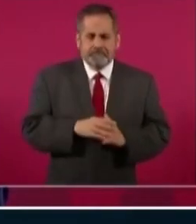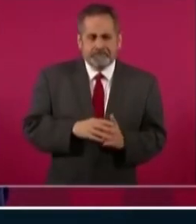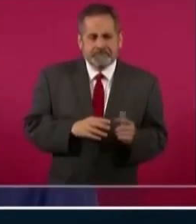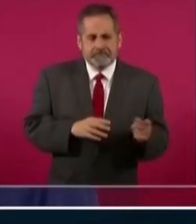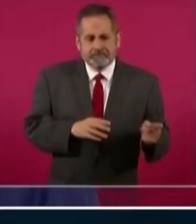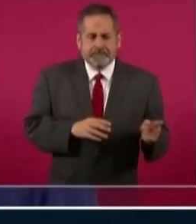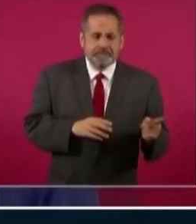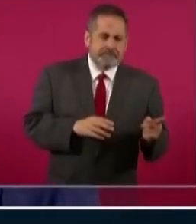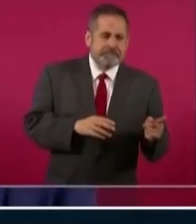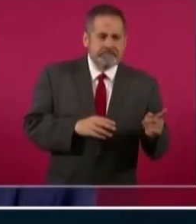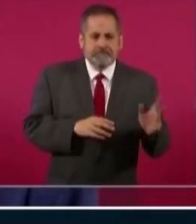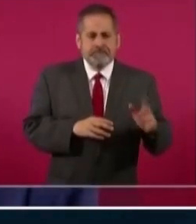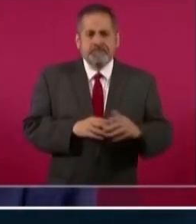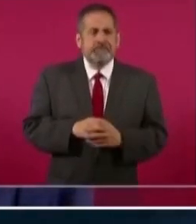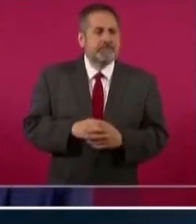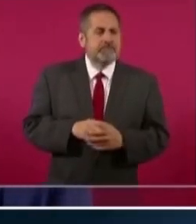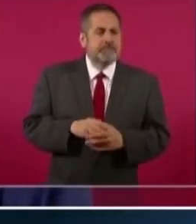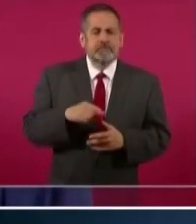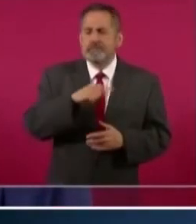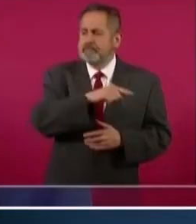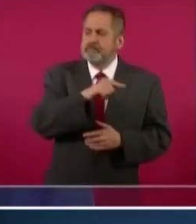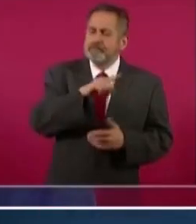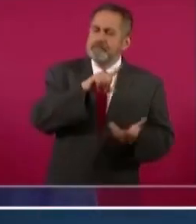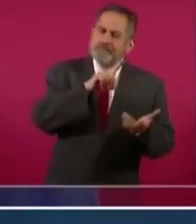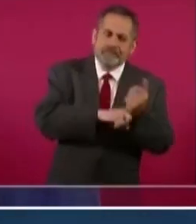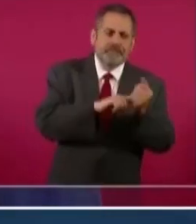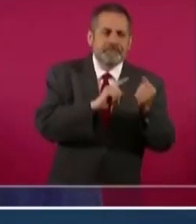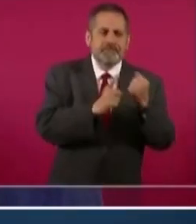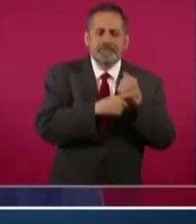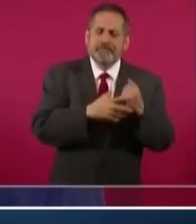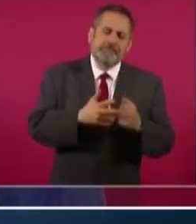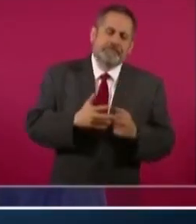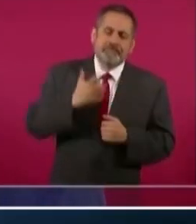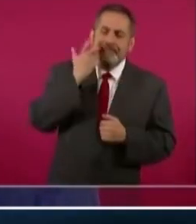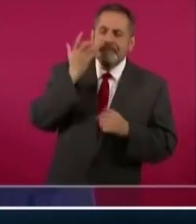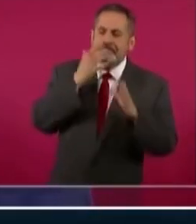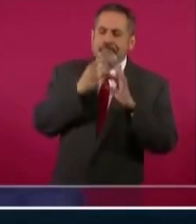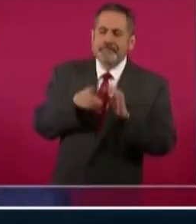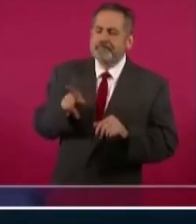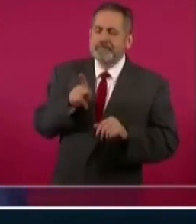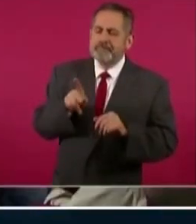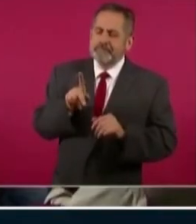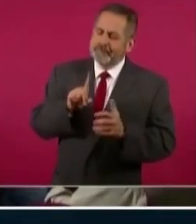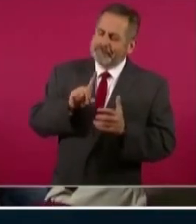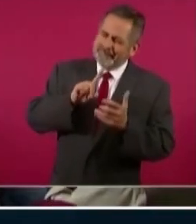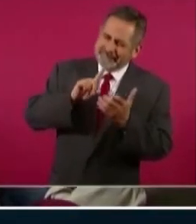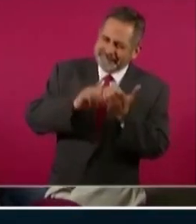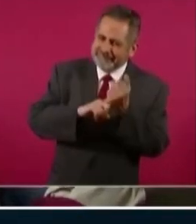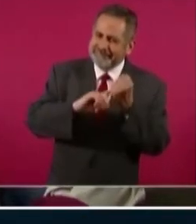solteras. Y bueno, pues eso ha acabado por crear una clientela tela